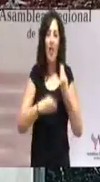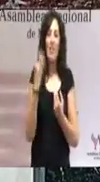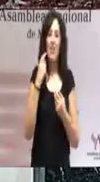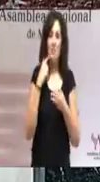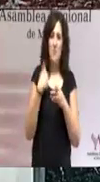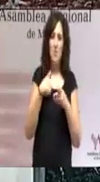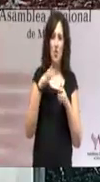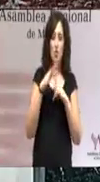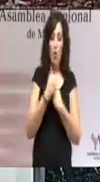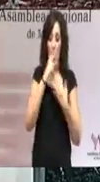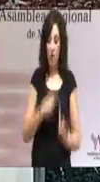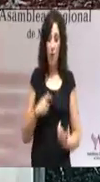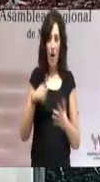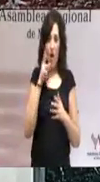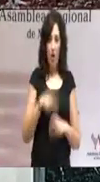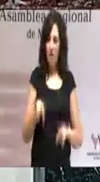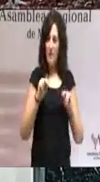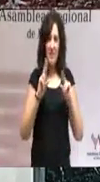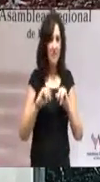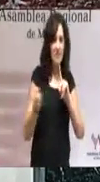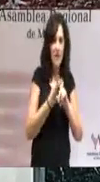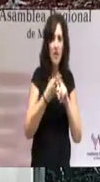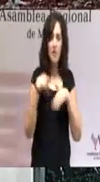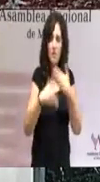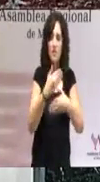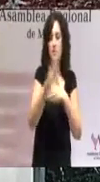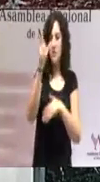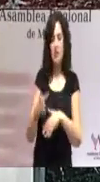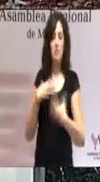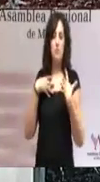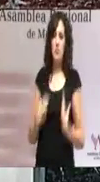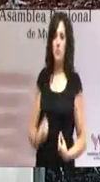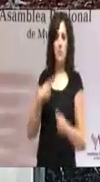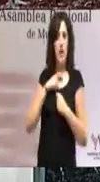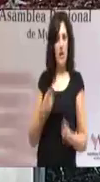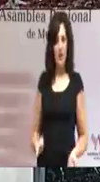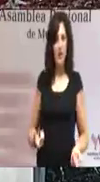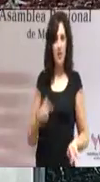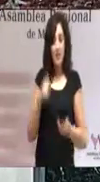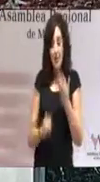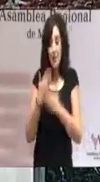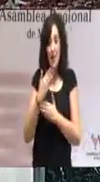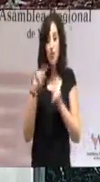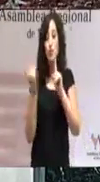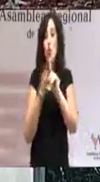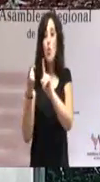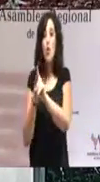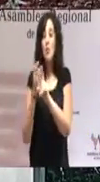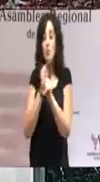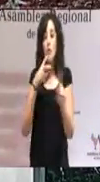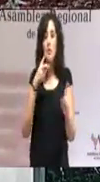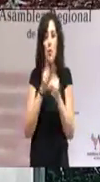está? Esta mañana hemos planteado soluciones desde el punto de vista